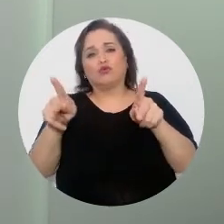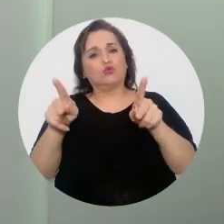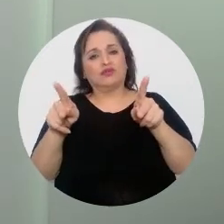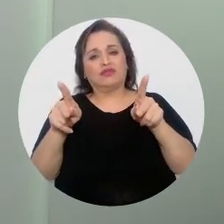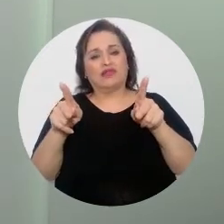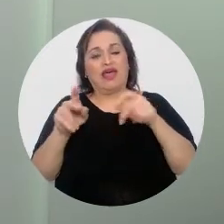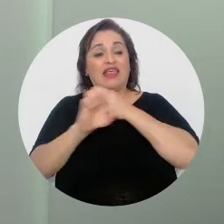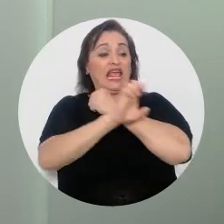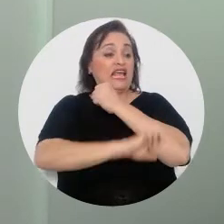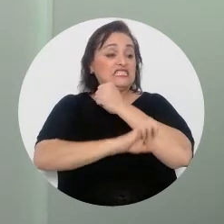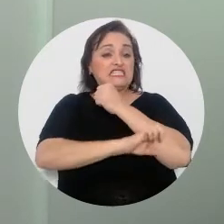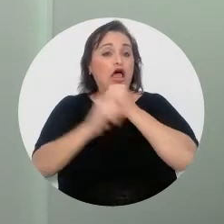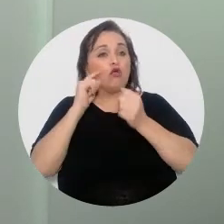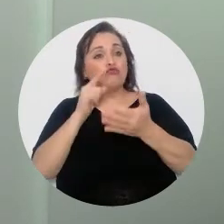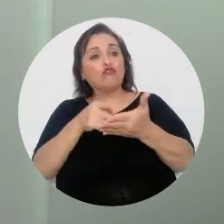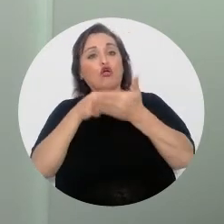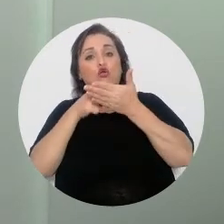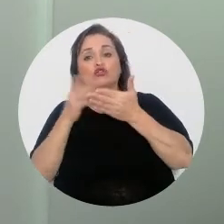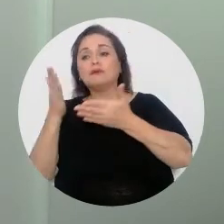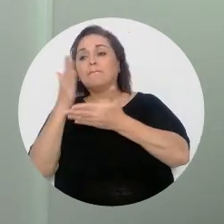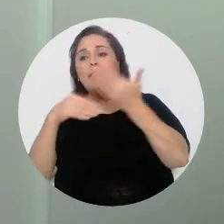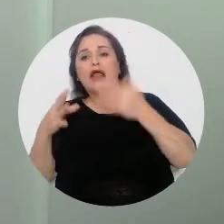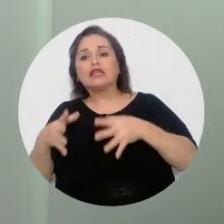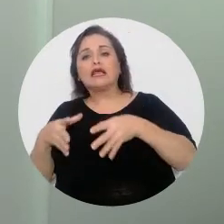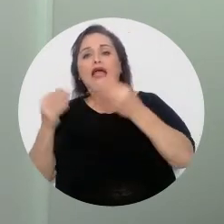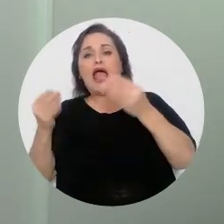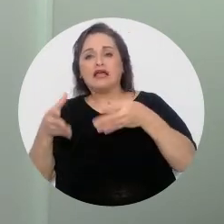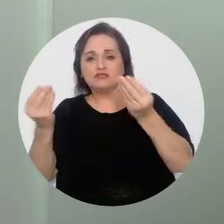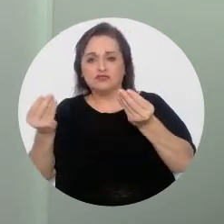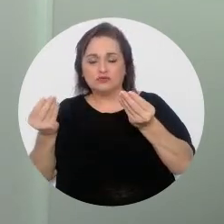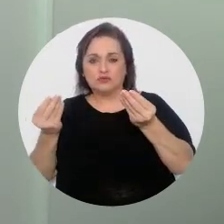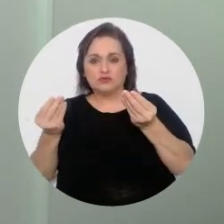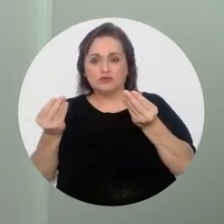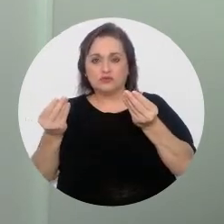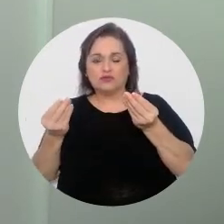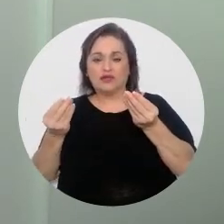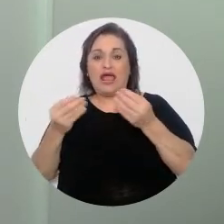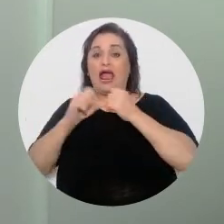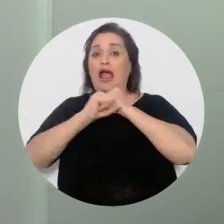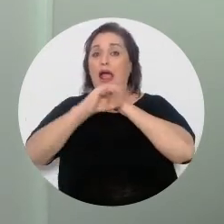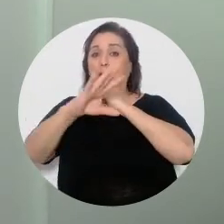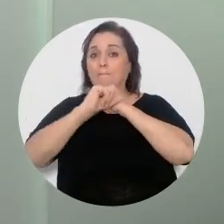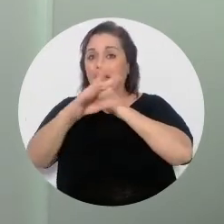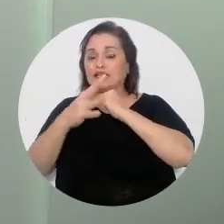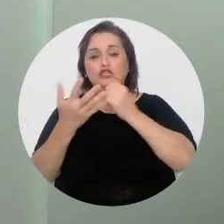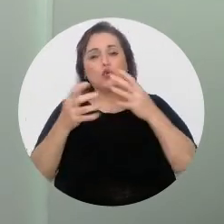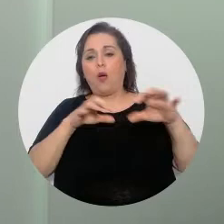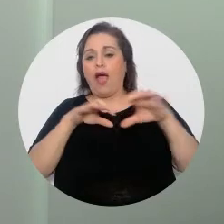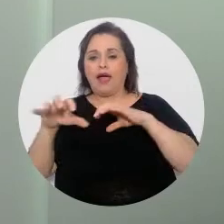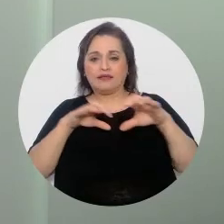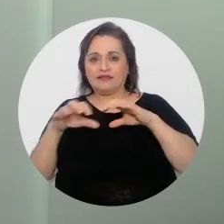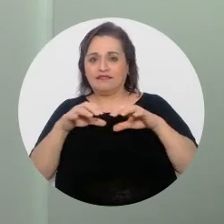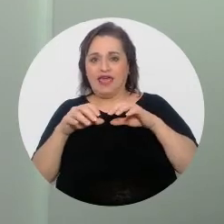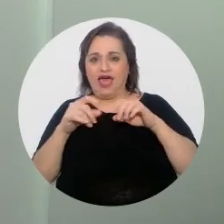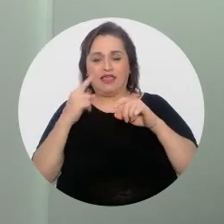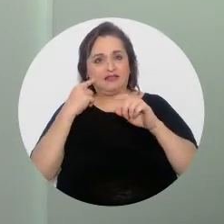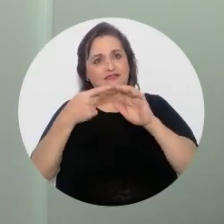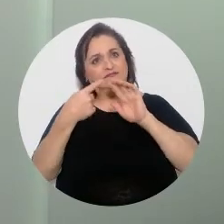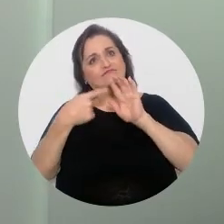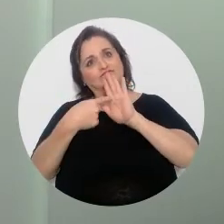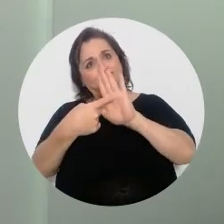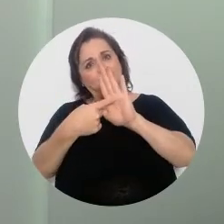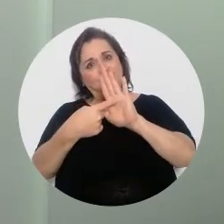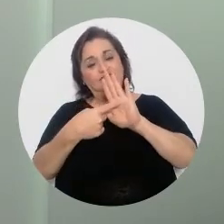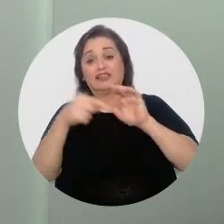tenían oportunidad de que el Estado les reconociera parte de los gastos efectuados en sus campañas o en sus actividades